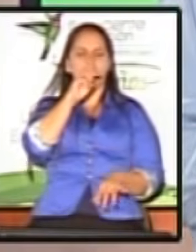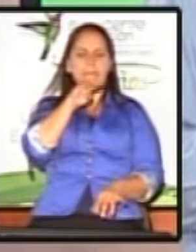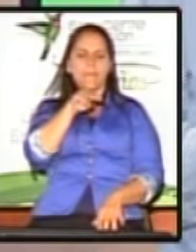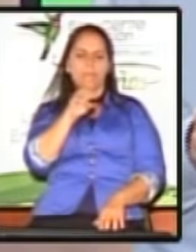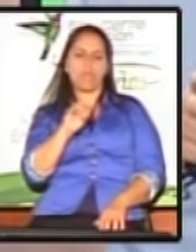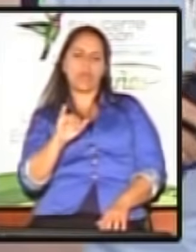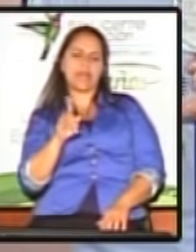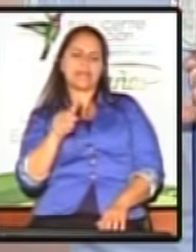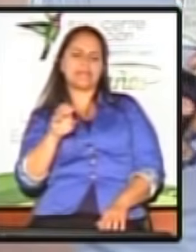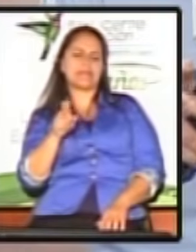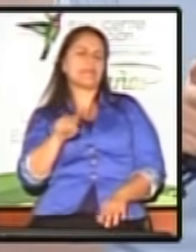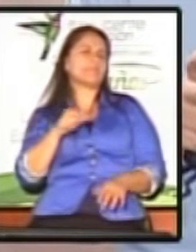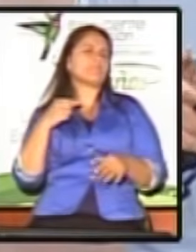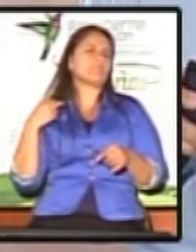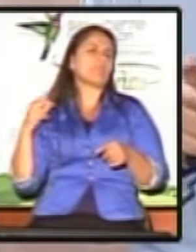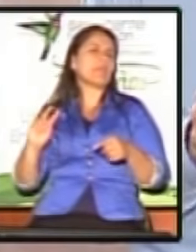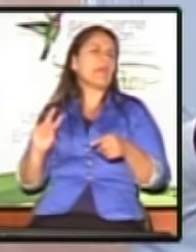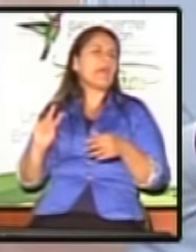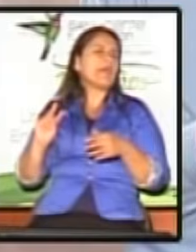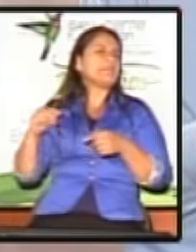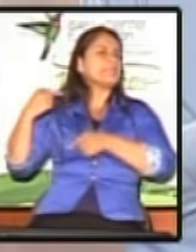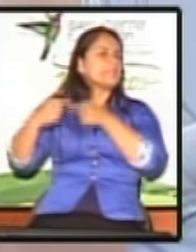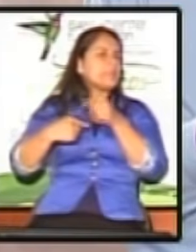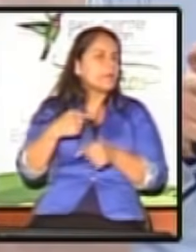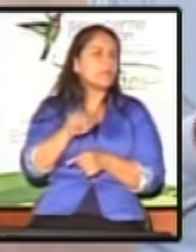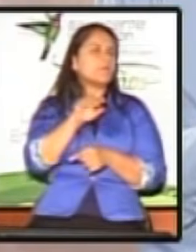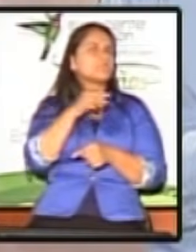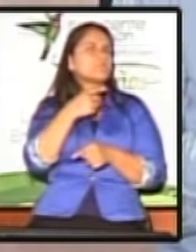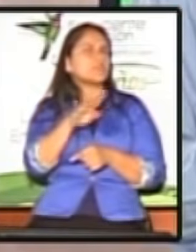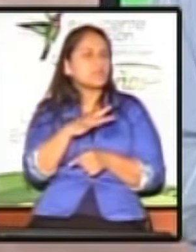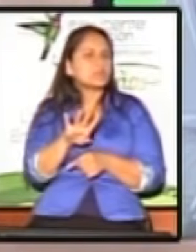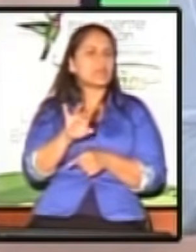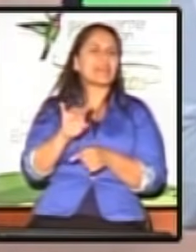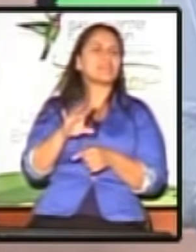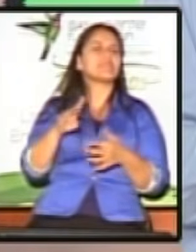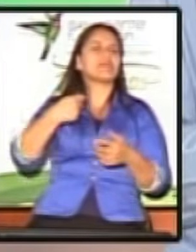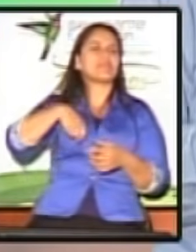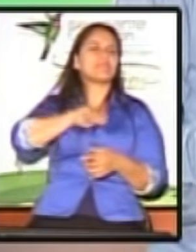lados del siglo XIV, XV, en España,